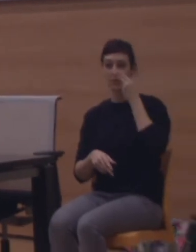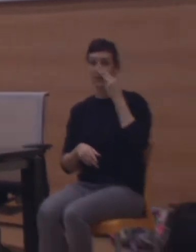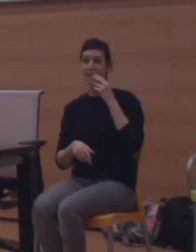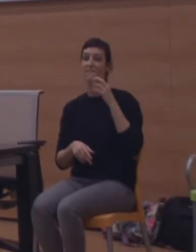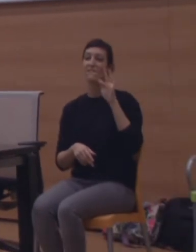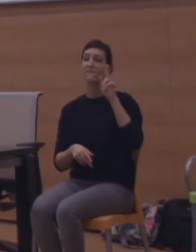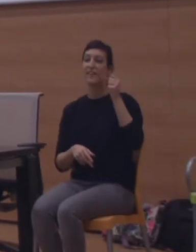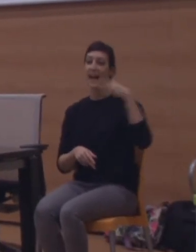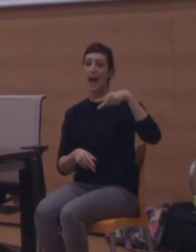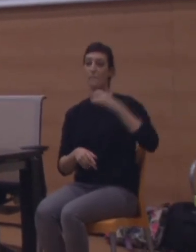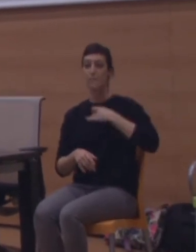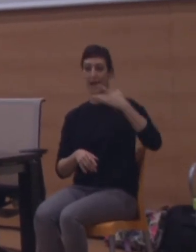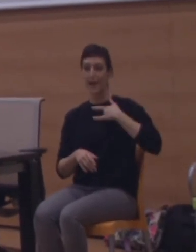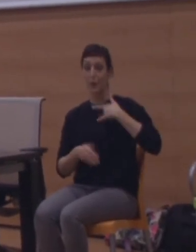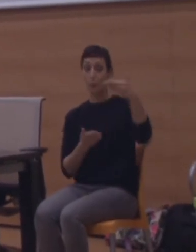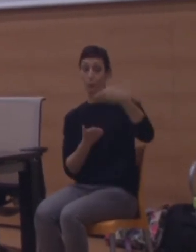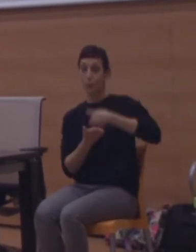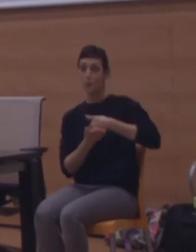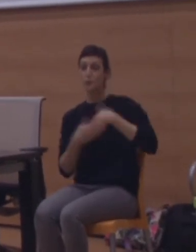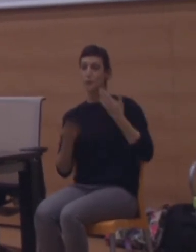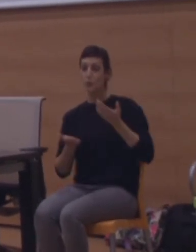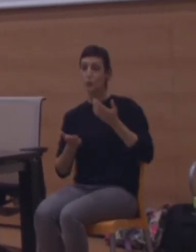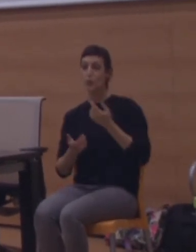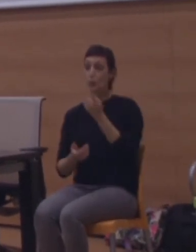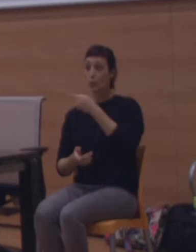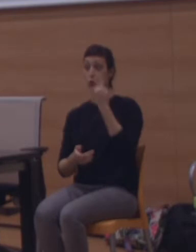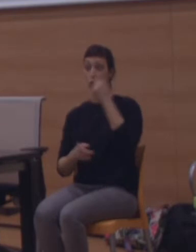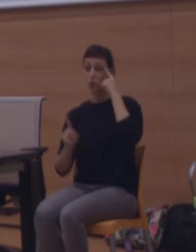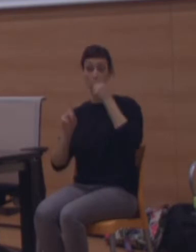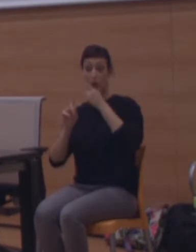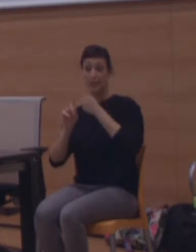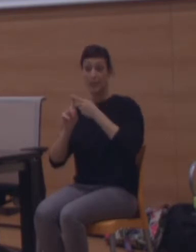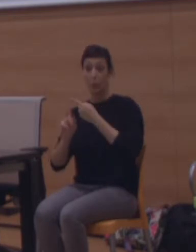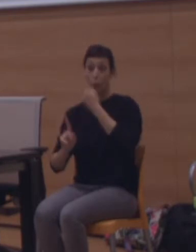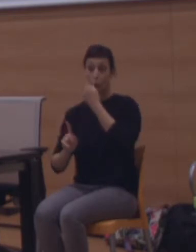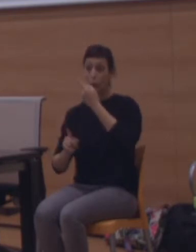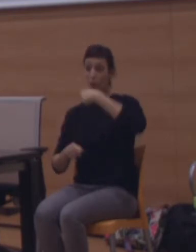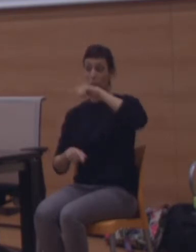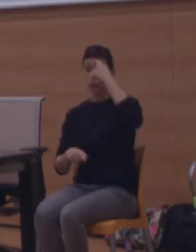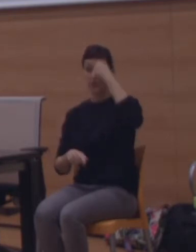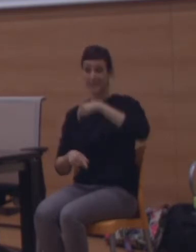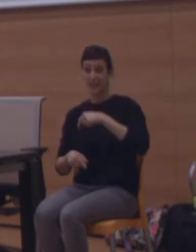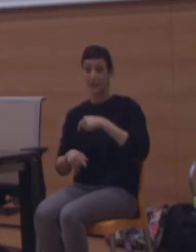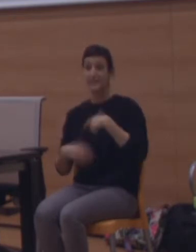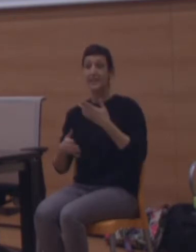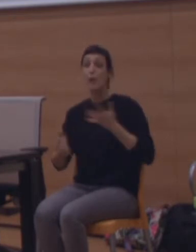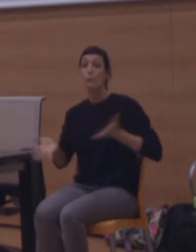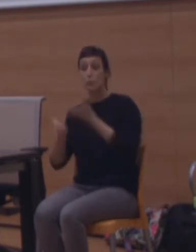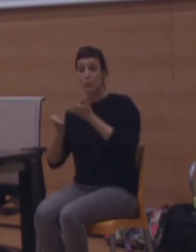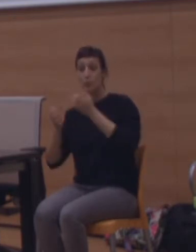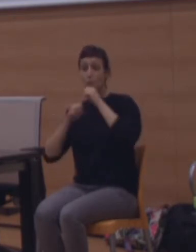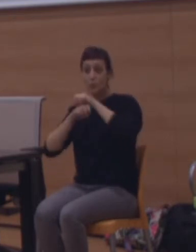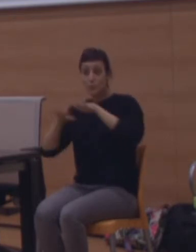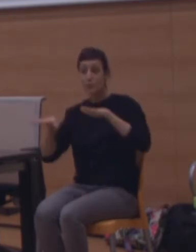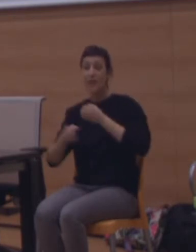los objetivos de este centro, como seguramente ya todo el público sabe, es la difusión, la promoción, la formación,